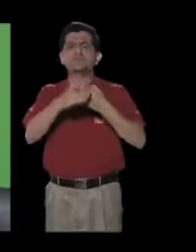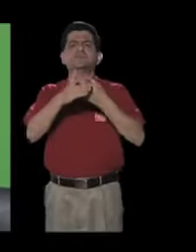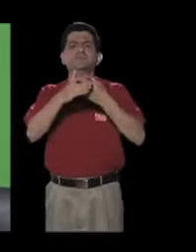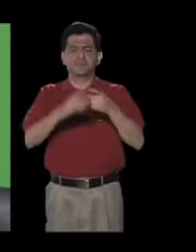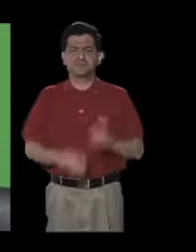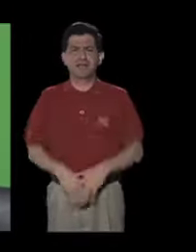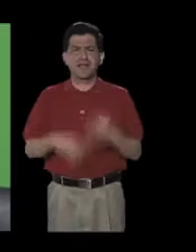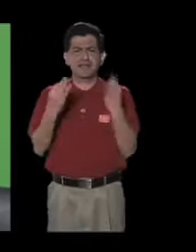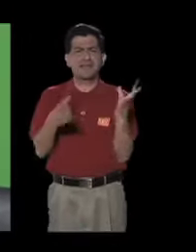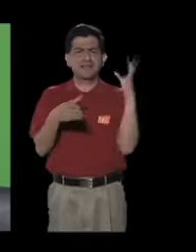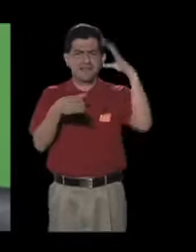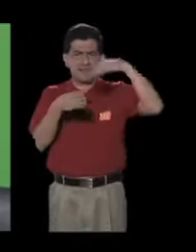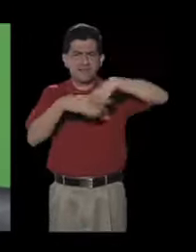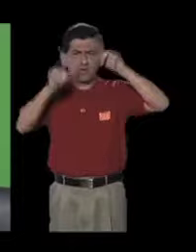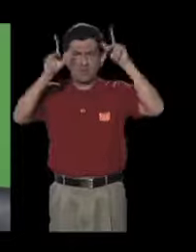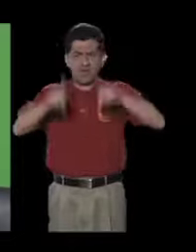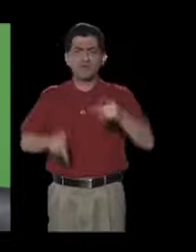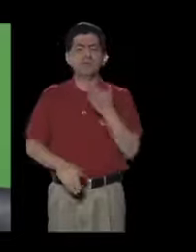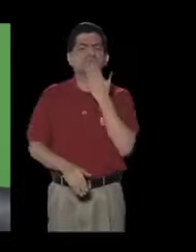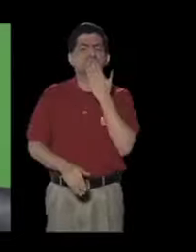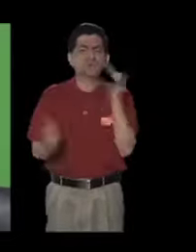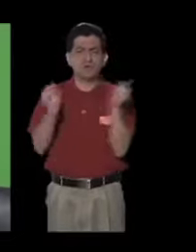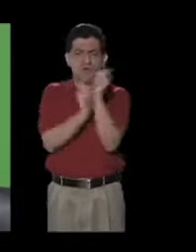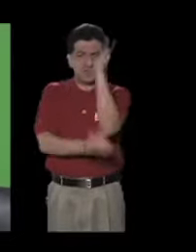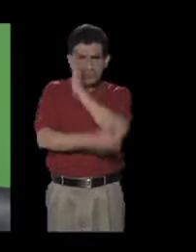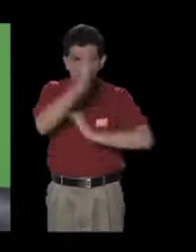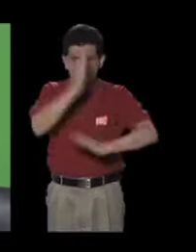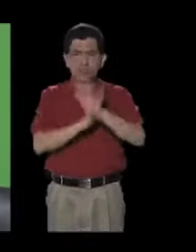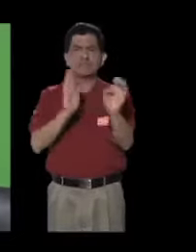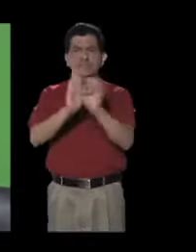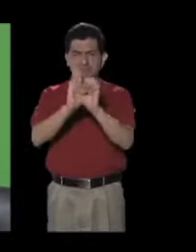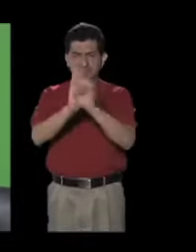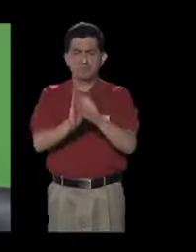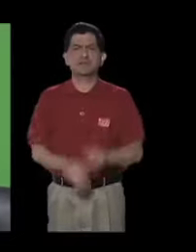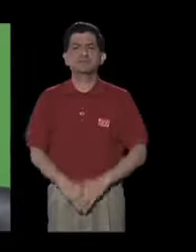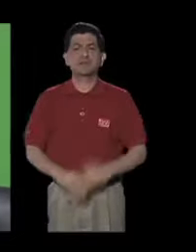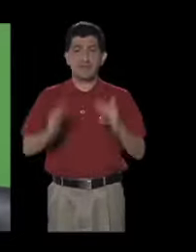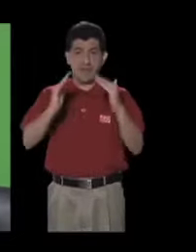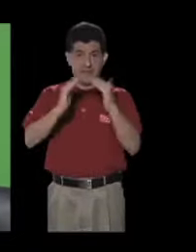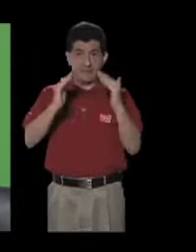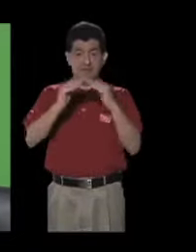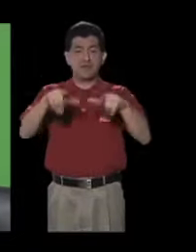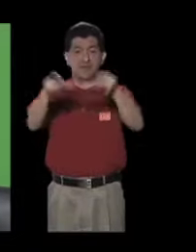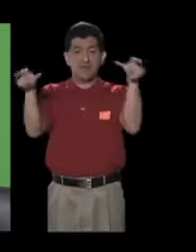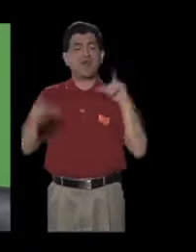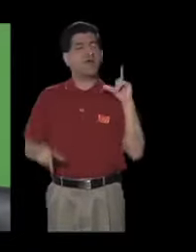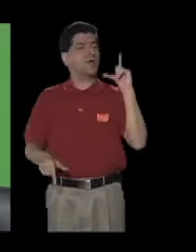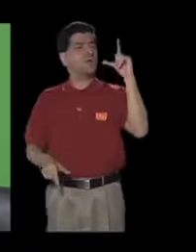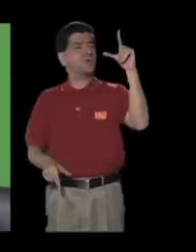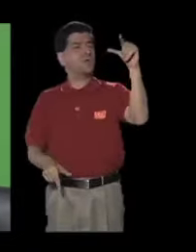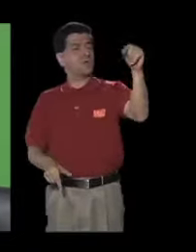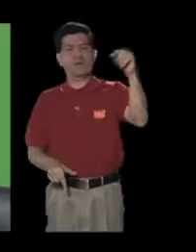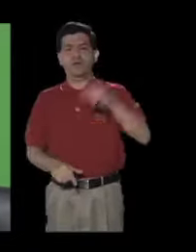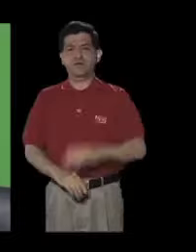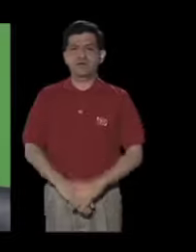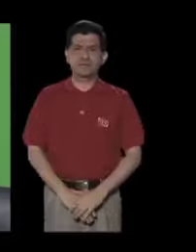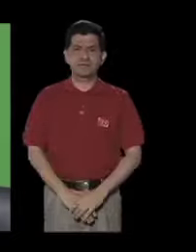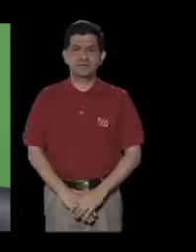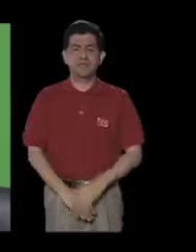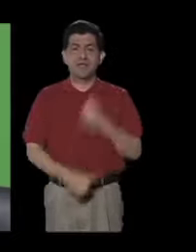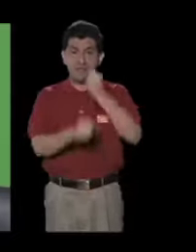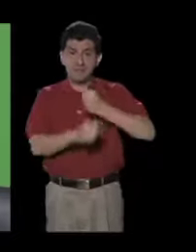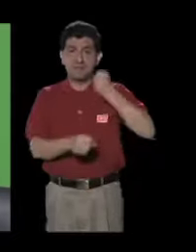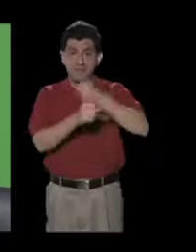esfuerzos iniciales por incluir a las personas indígenas con discapacidad, por ejemplo, que habitan en zonas rurales o zonas